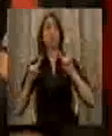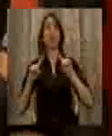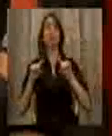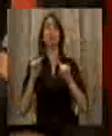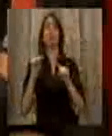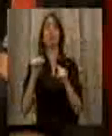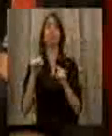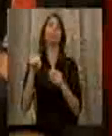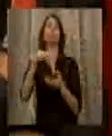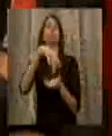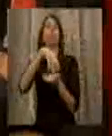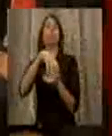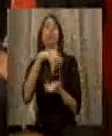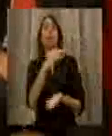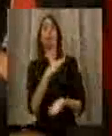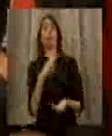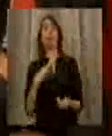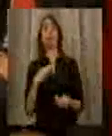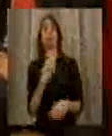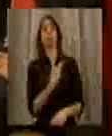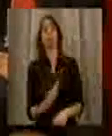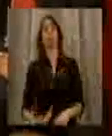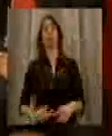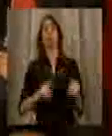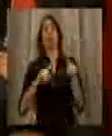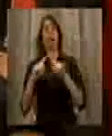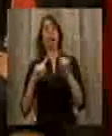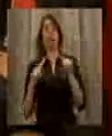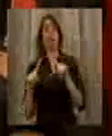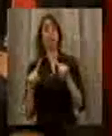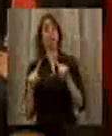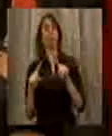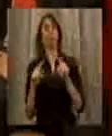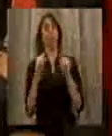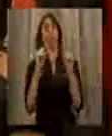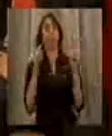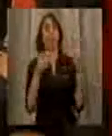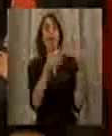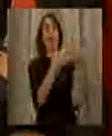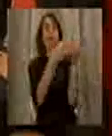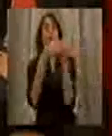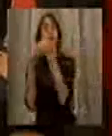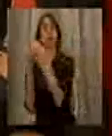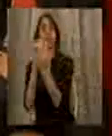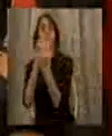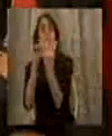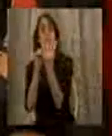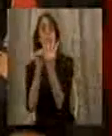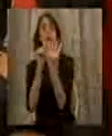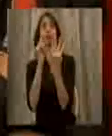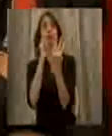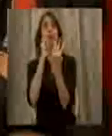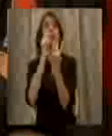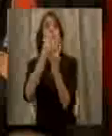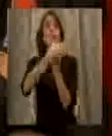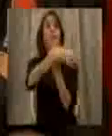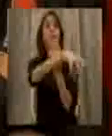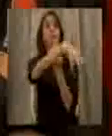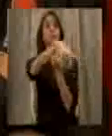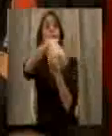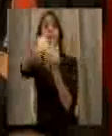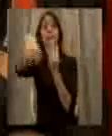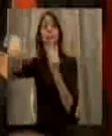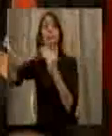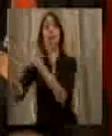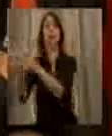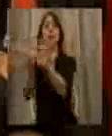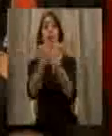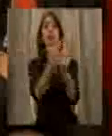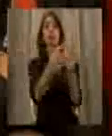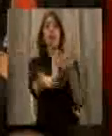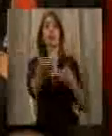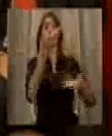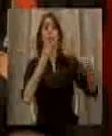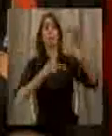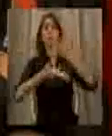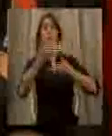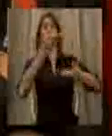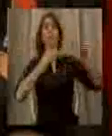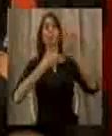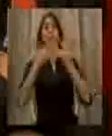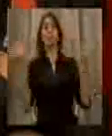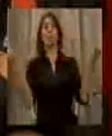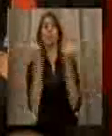administra el Ministerio de la Presidencia, además se alimentan con el sinnúmero de otros consejos que existen, y de esa manera se